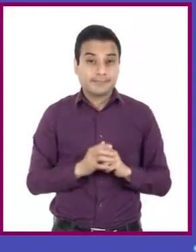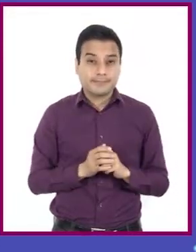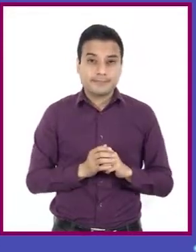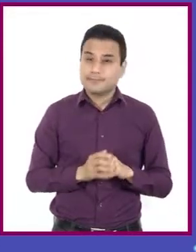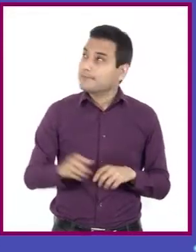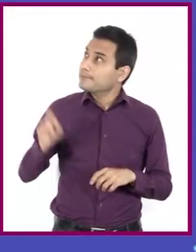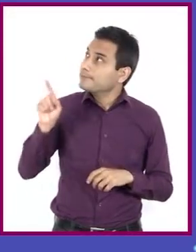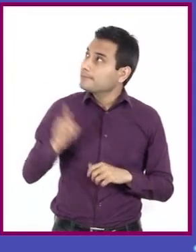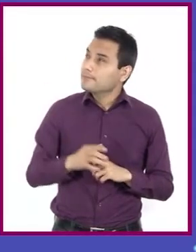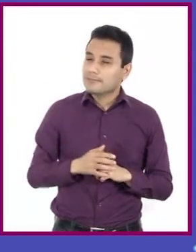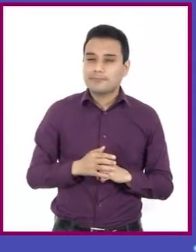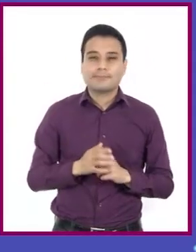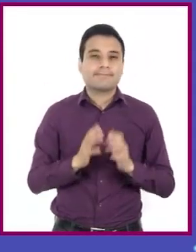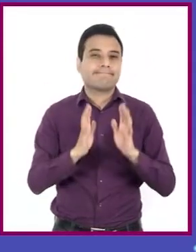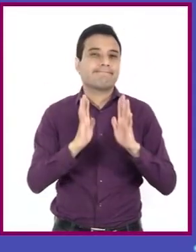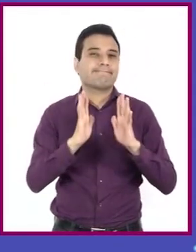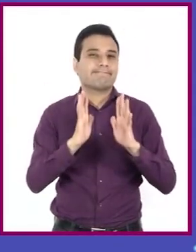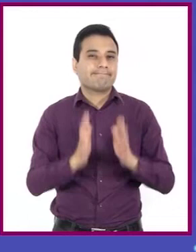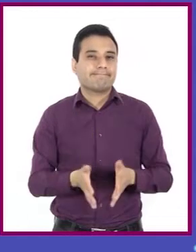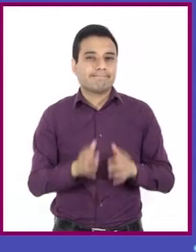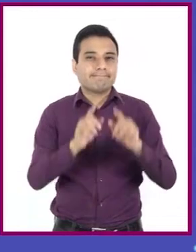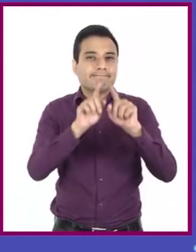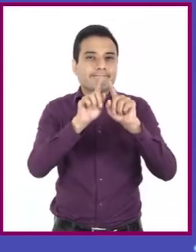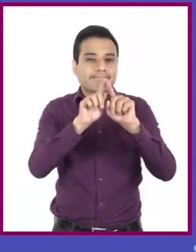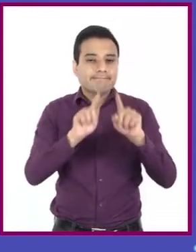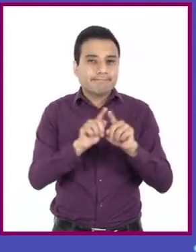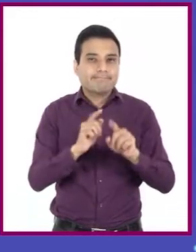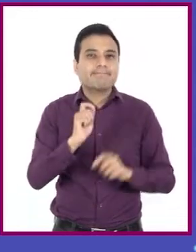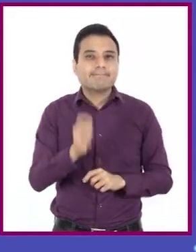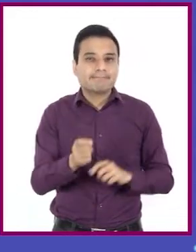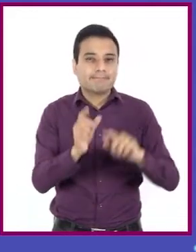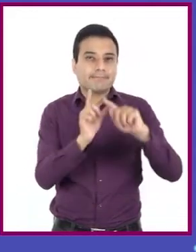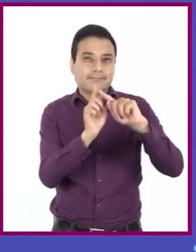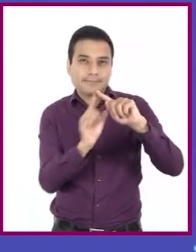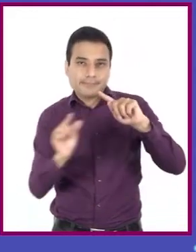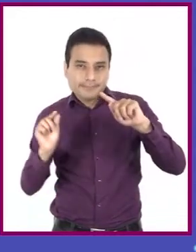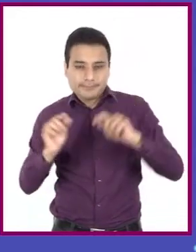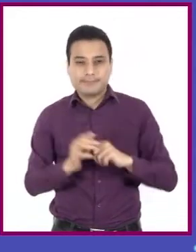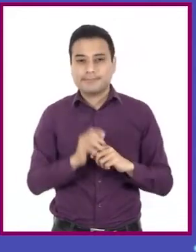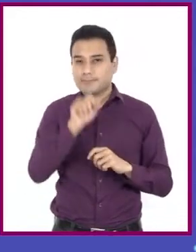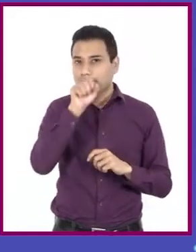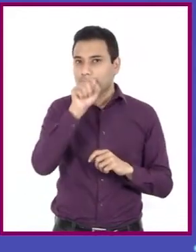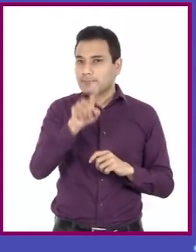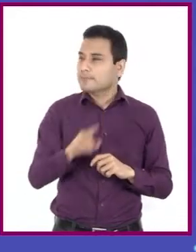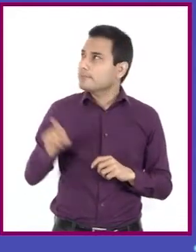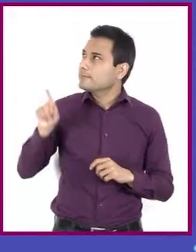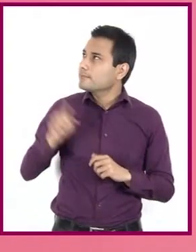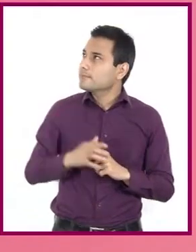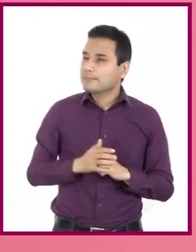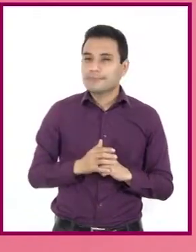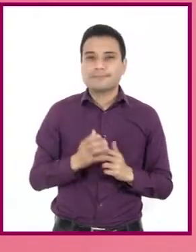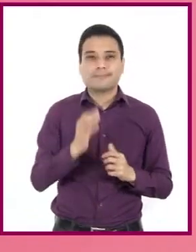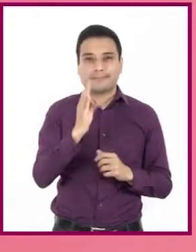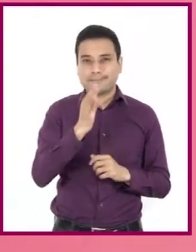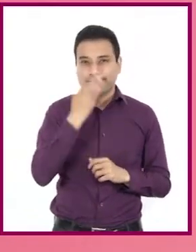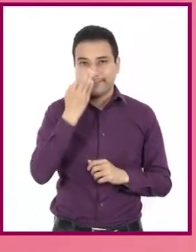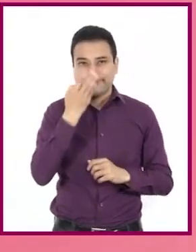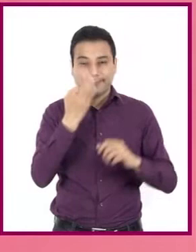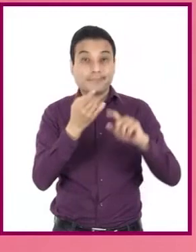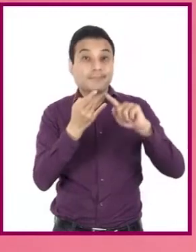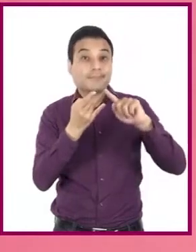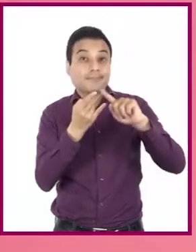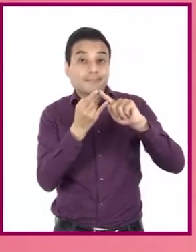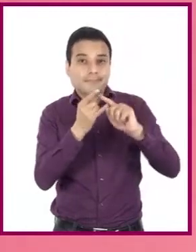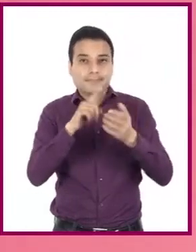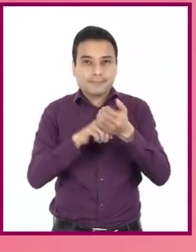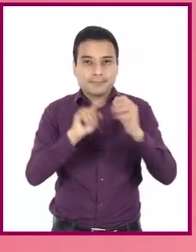una hoja. Mientras que la flor comienza con un cuadrado y después forma una espiral. De alguna